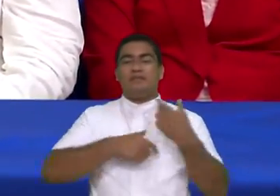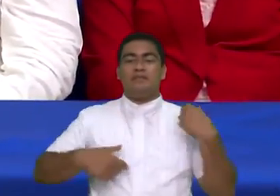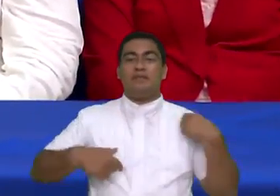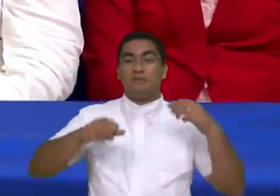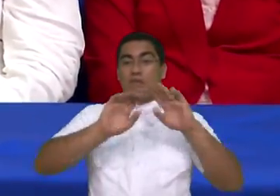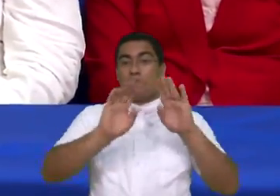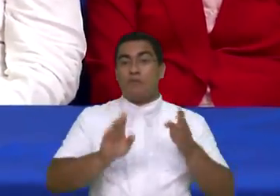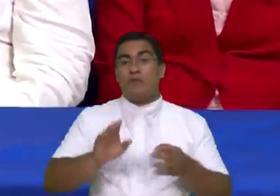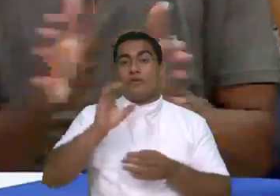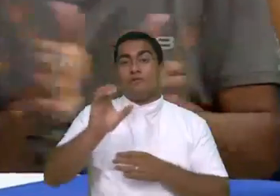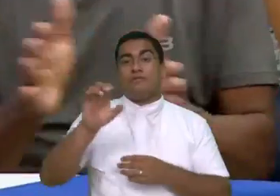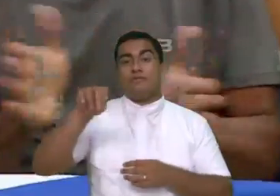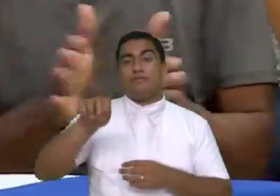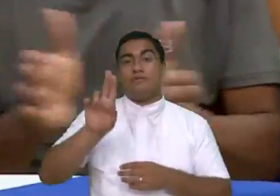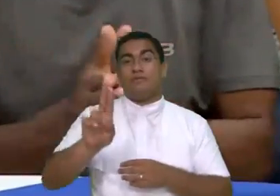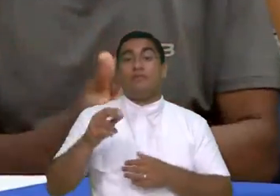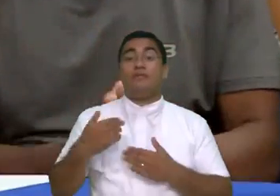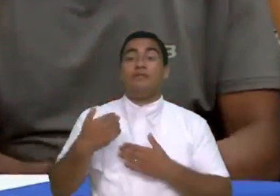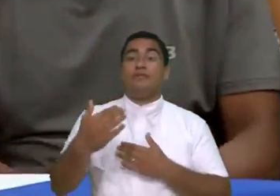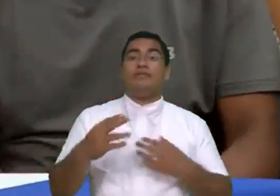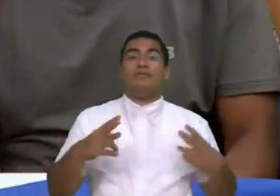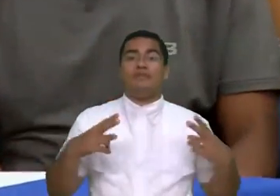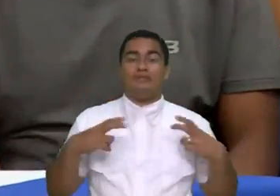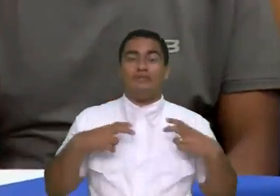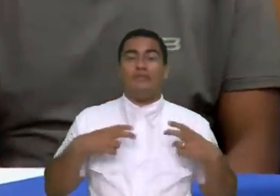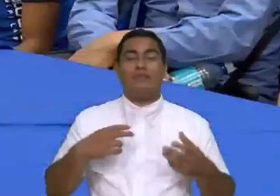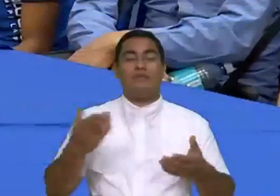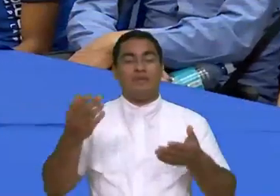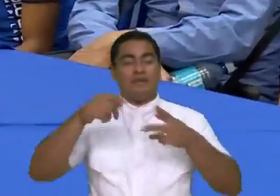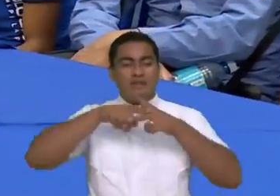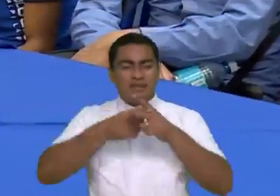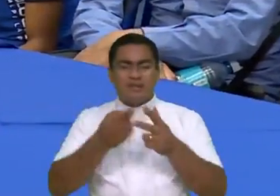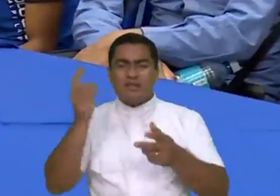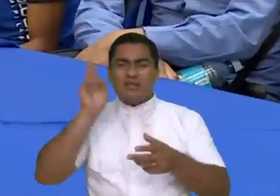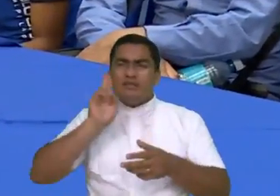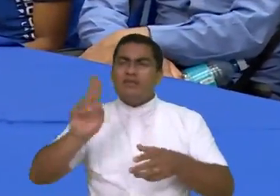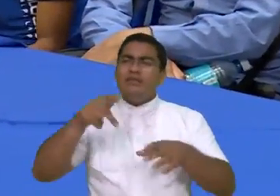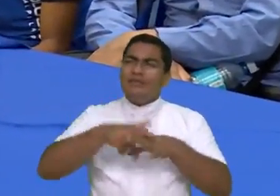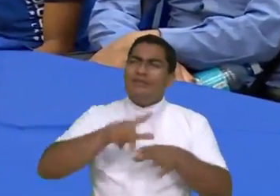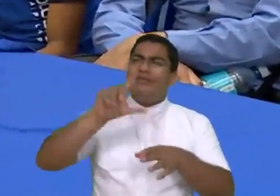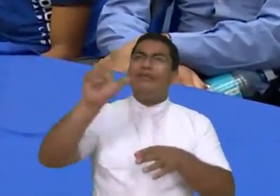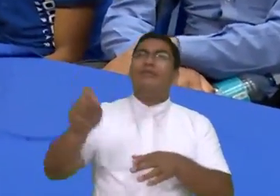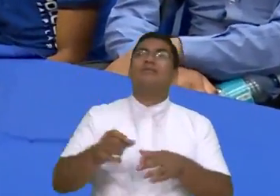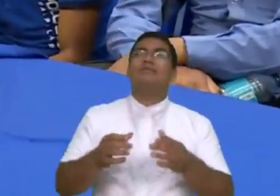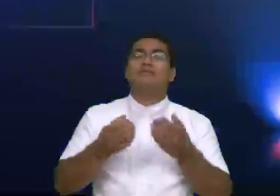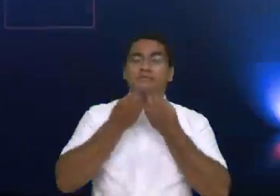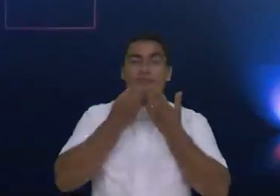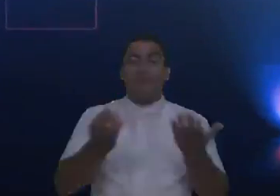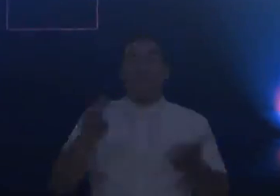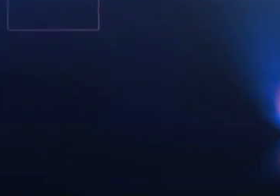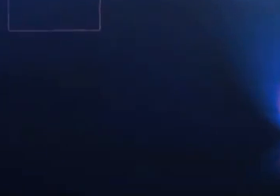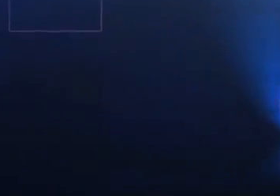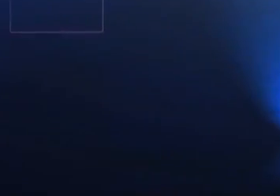a final del mes de abril se estará iniciando la universidad en el campo. Para el canal parlamentario les informó Miguel Carranza Mena.